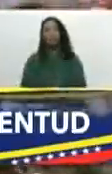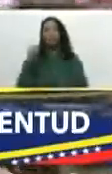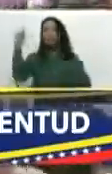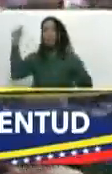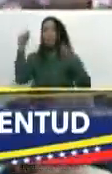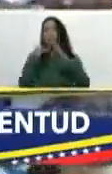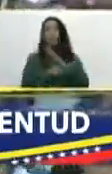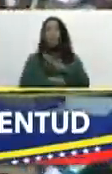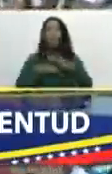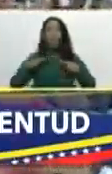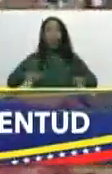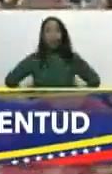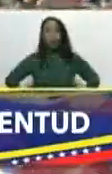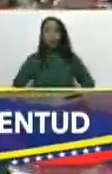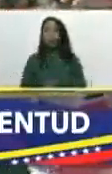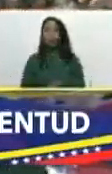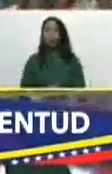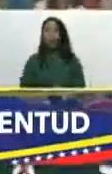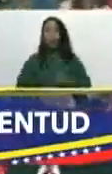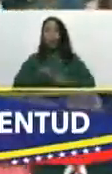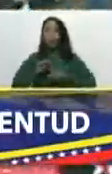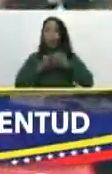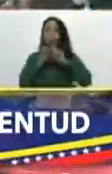profundamente humanista, construirlo.